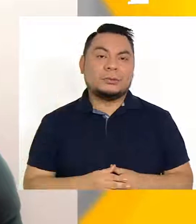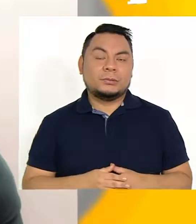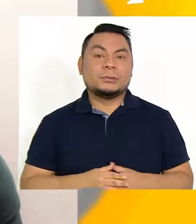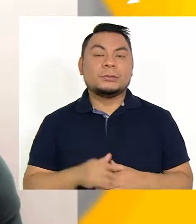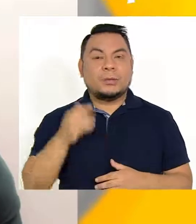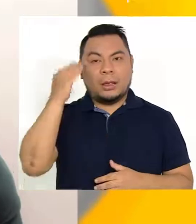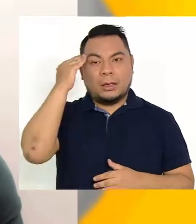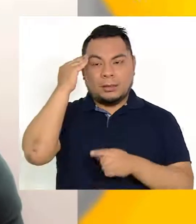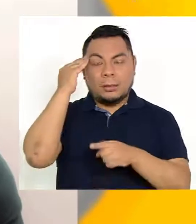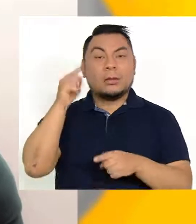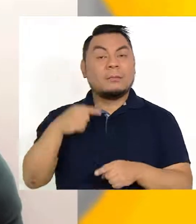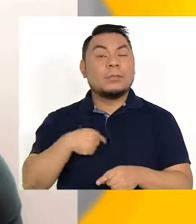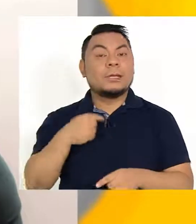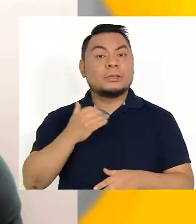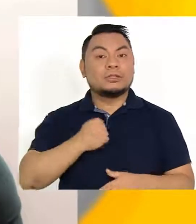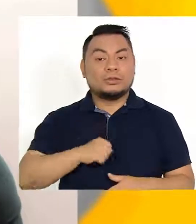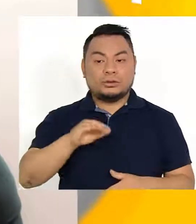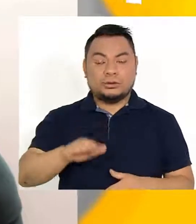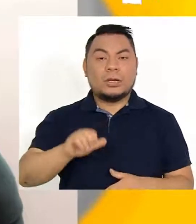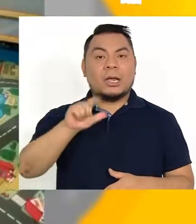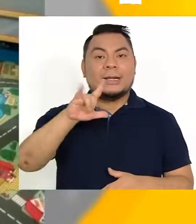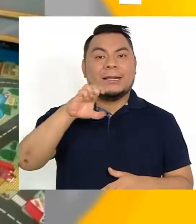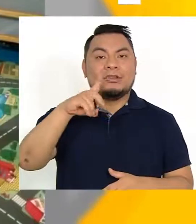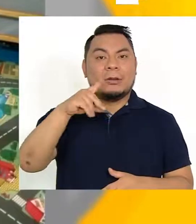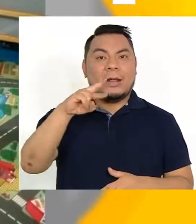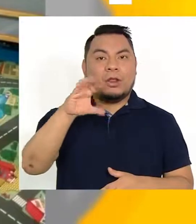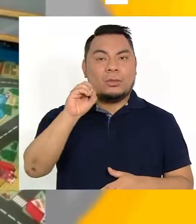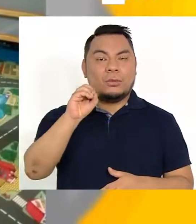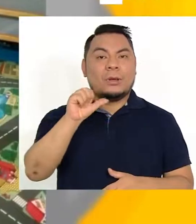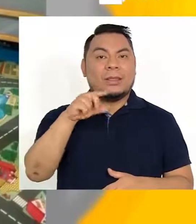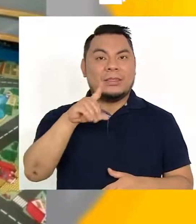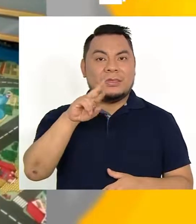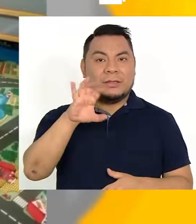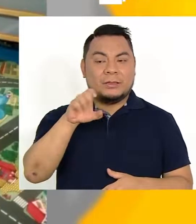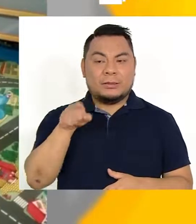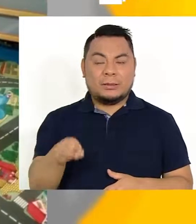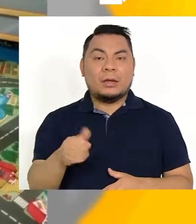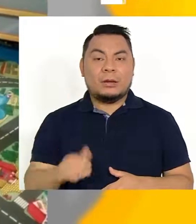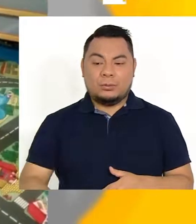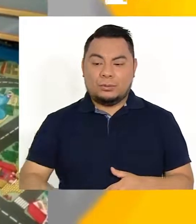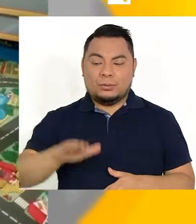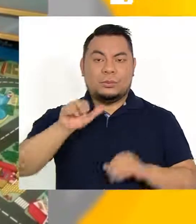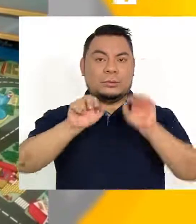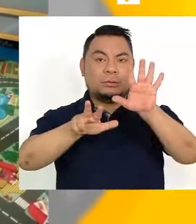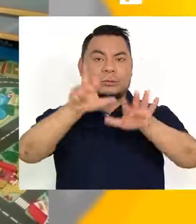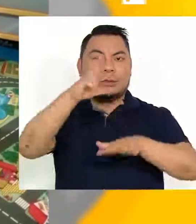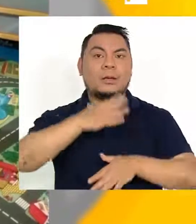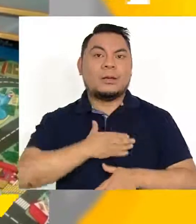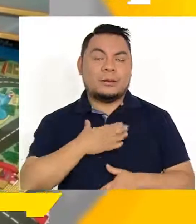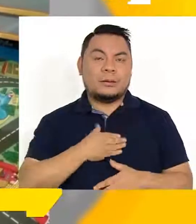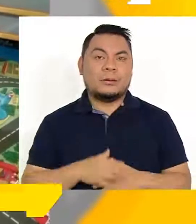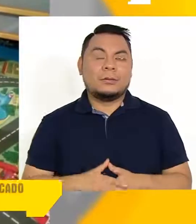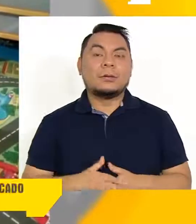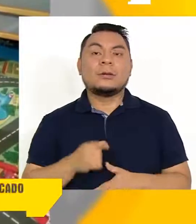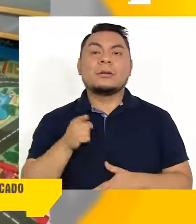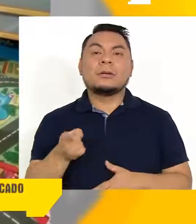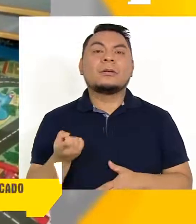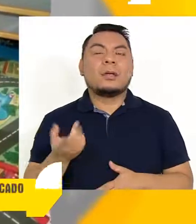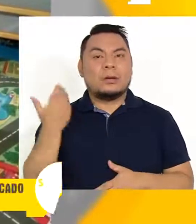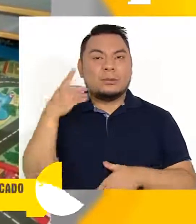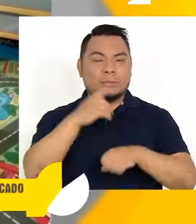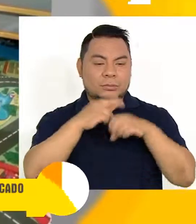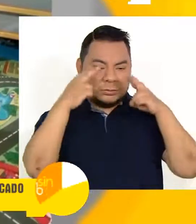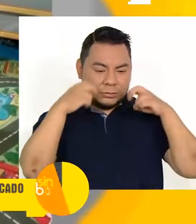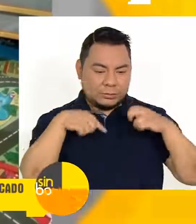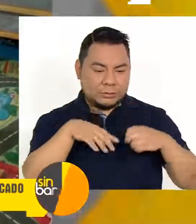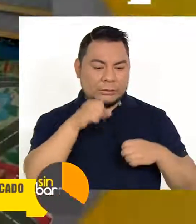Mi niño se llama Leonardo André. Mi hijo tiene ahora 13 años. Y me